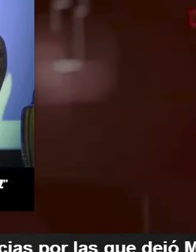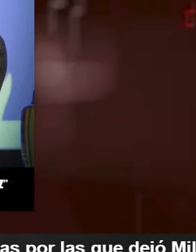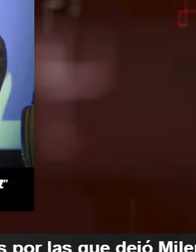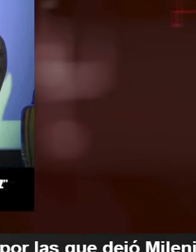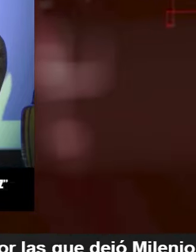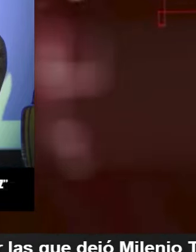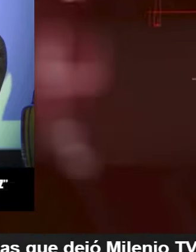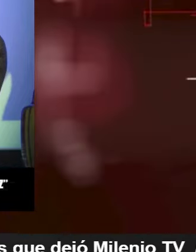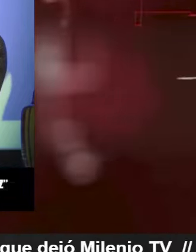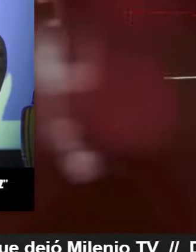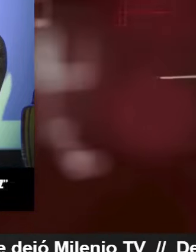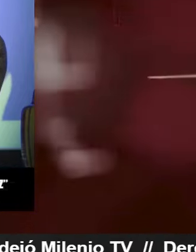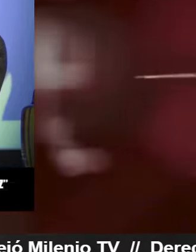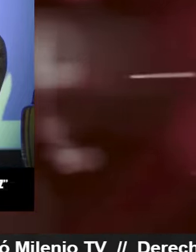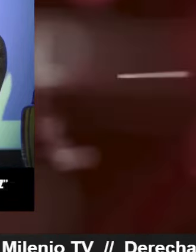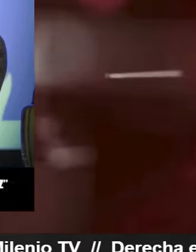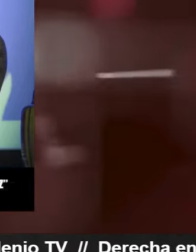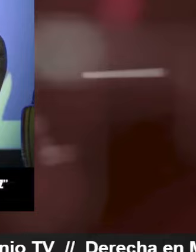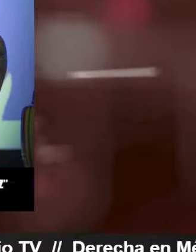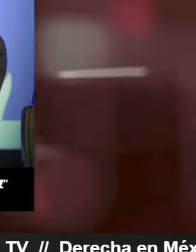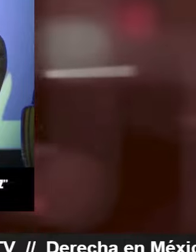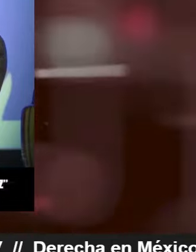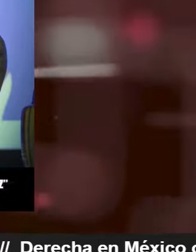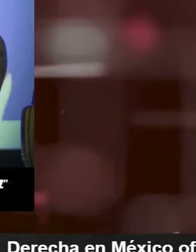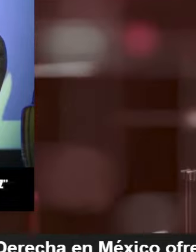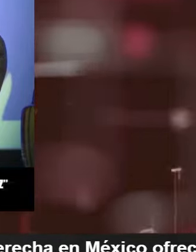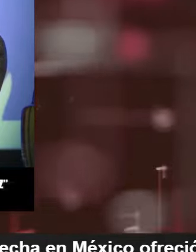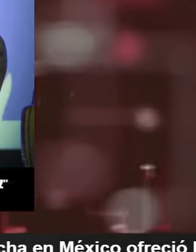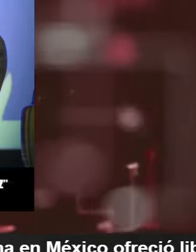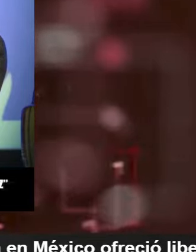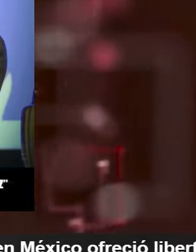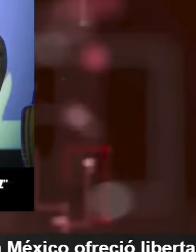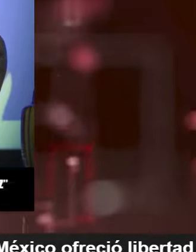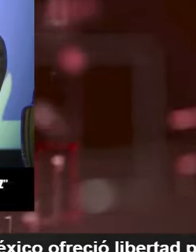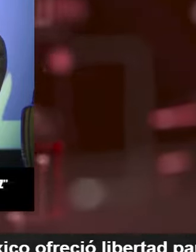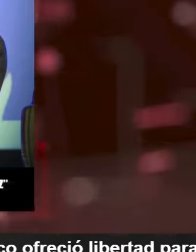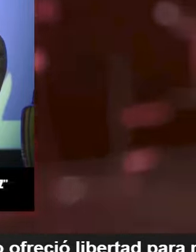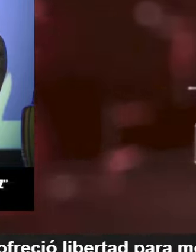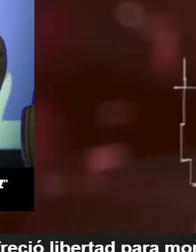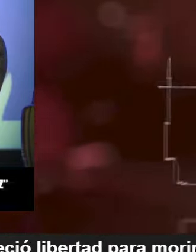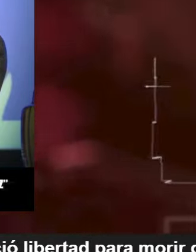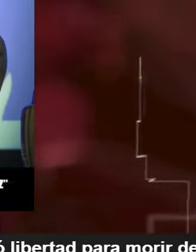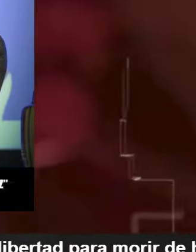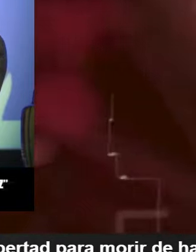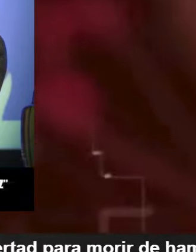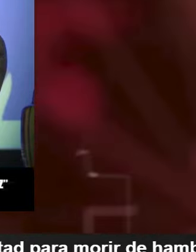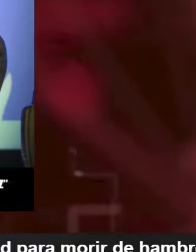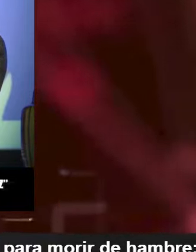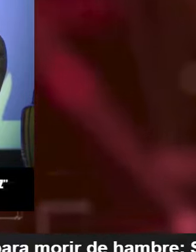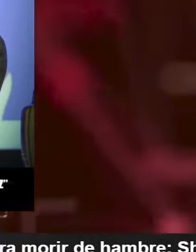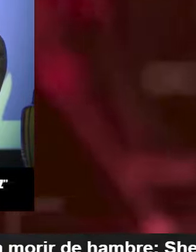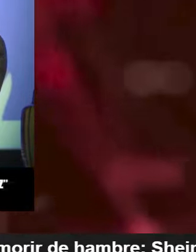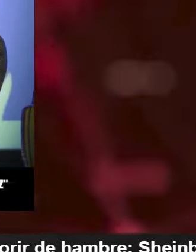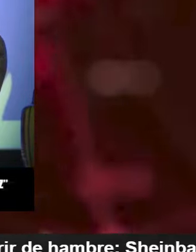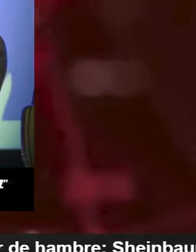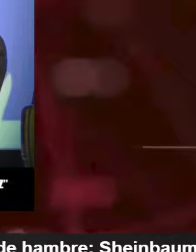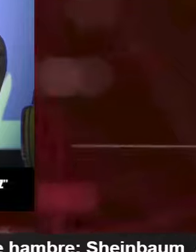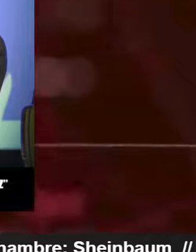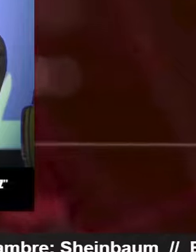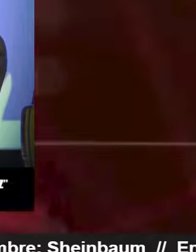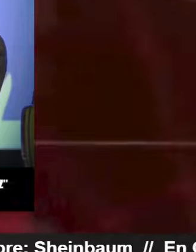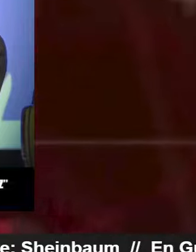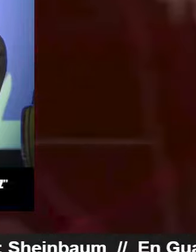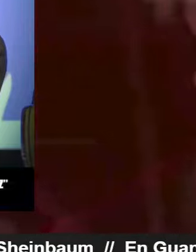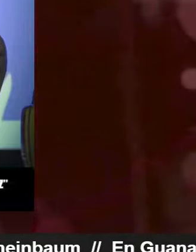consejera Claudia Zavala eh el representante de morena el diputado Sergio Gutiérrez vamos a ver este